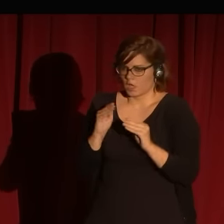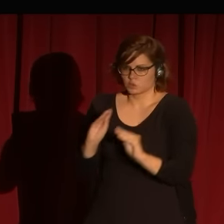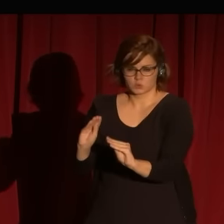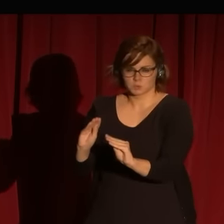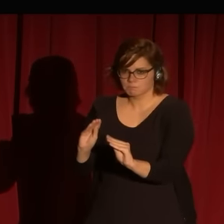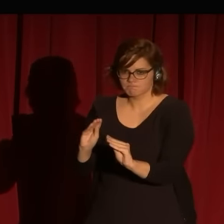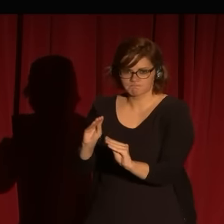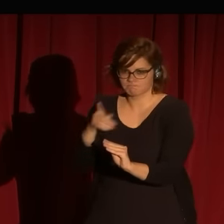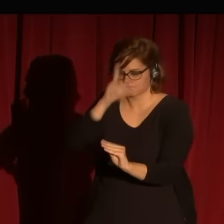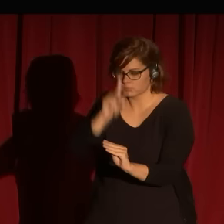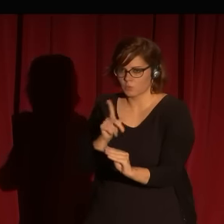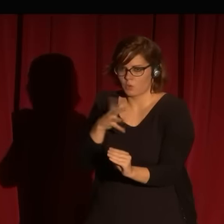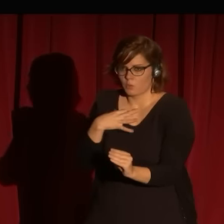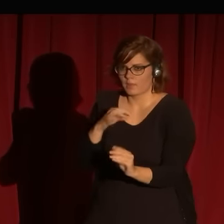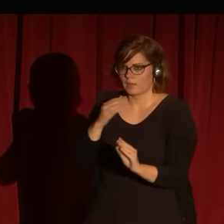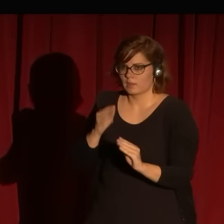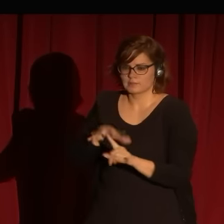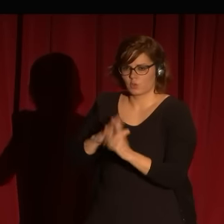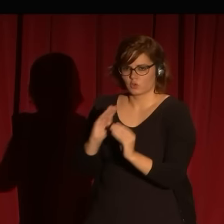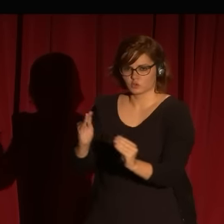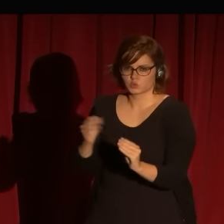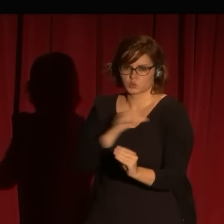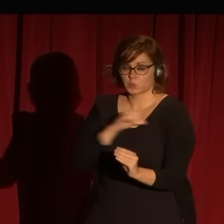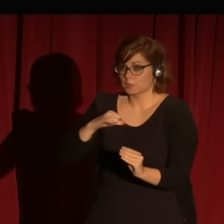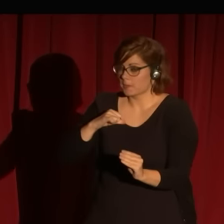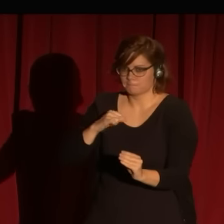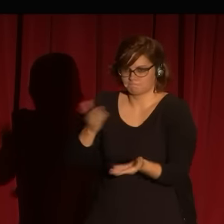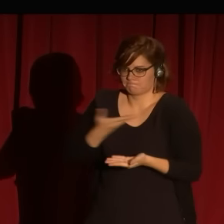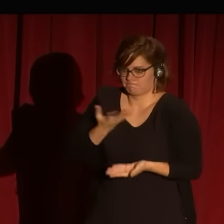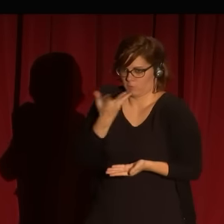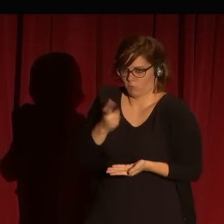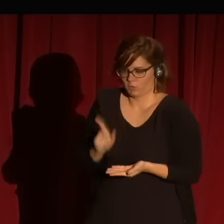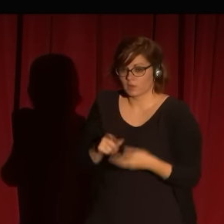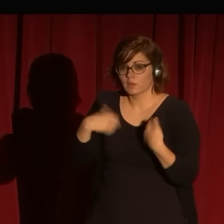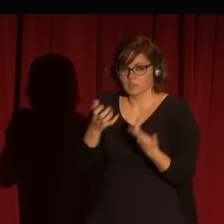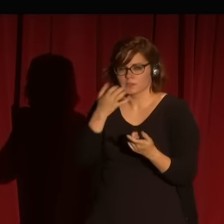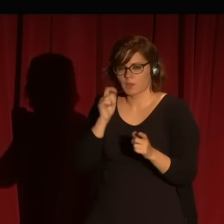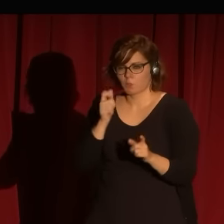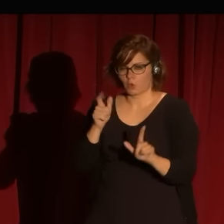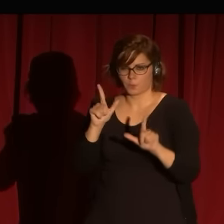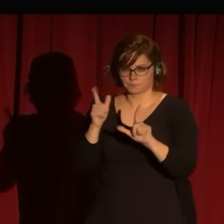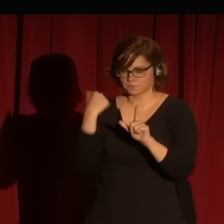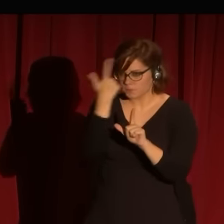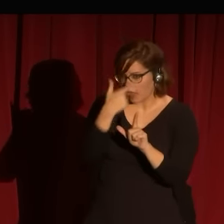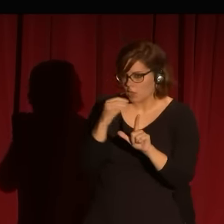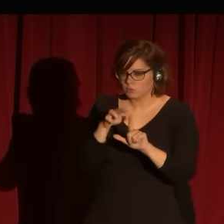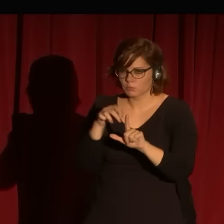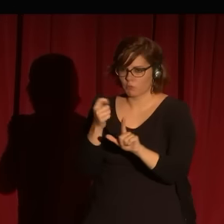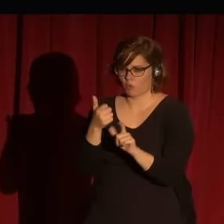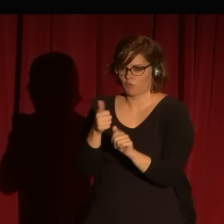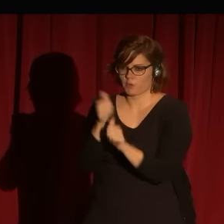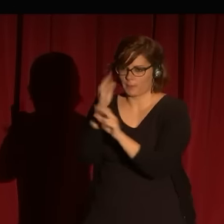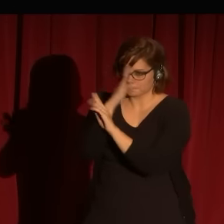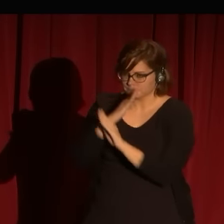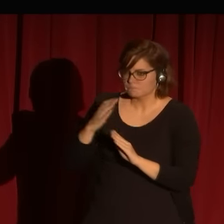permita imaginarnos algo personal pero al ver estos autor retra tios yo creo que sí que tenemos la sensación de que ella discretamente pero claramente se